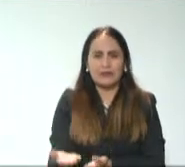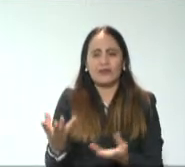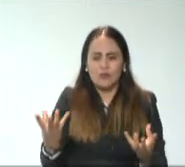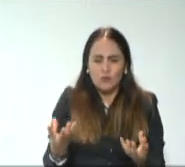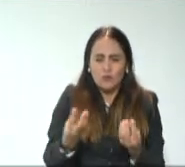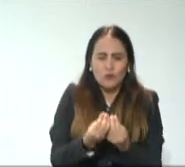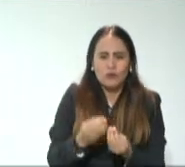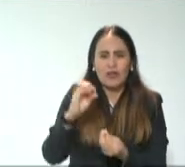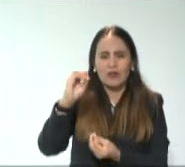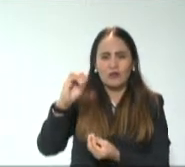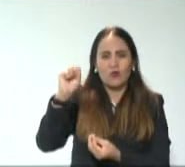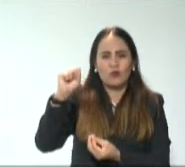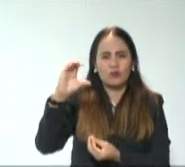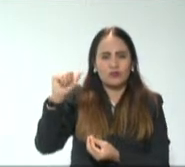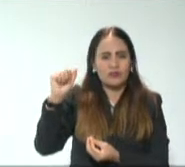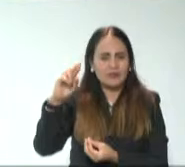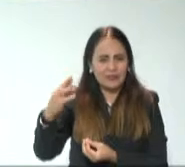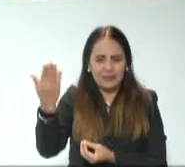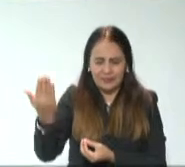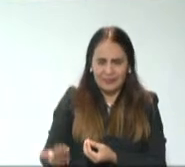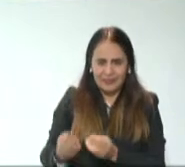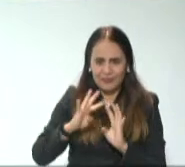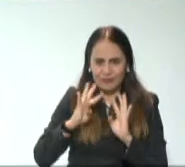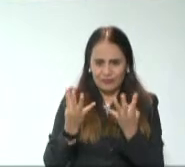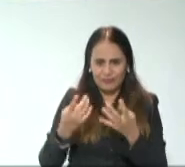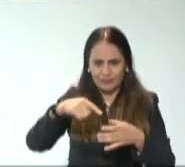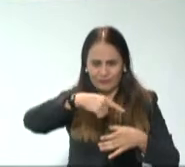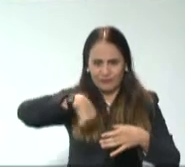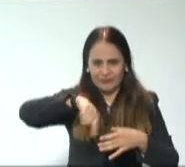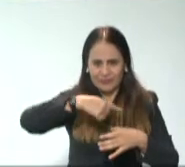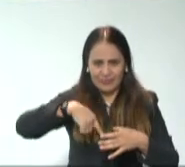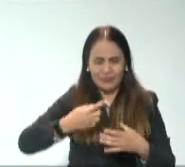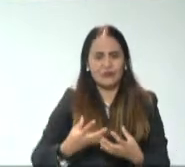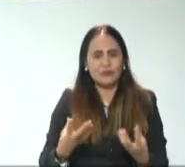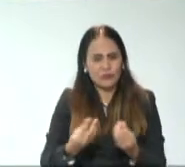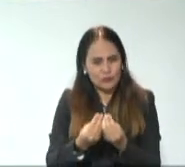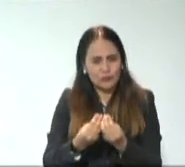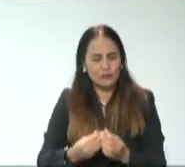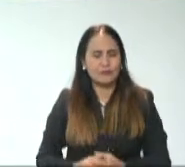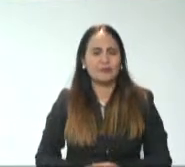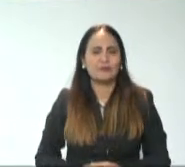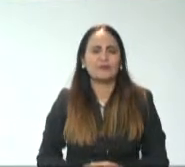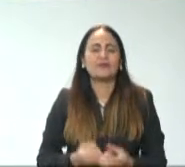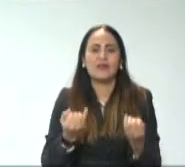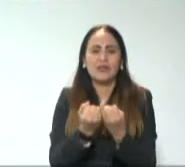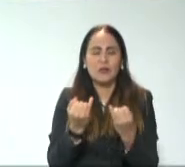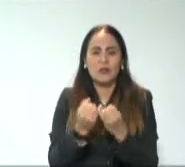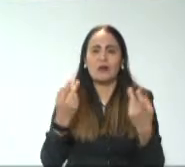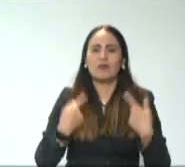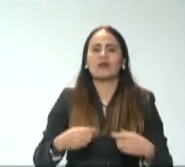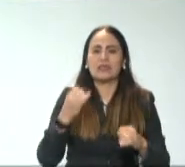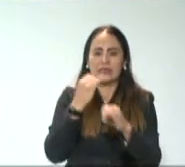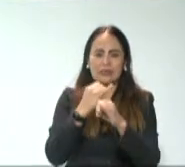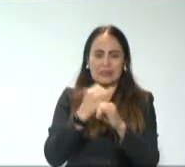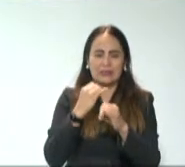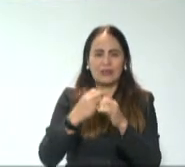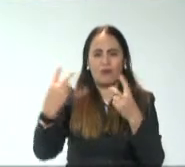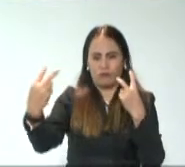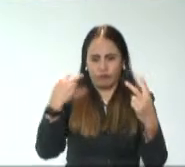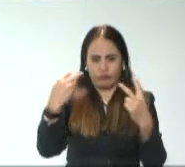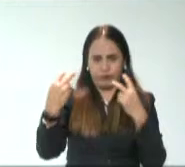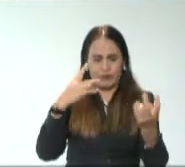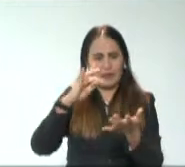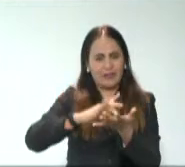Óscar un gusto compartir otra vez en estos Andares y a quienes nos acompañan de manera virtual